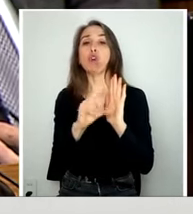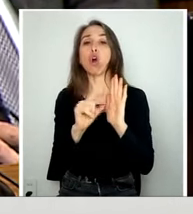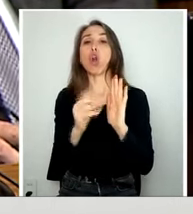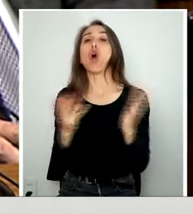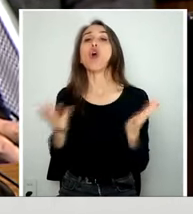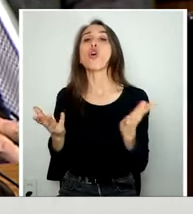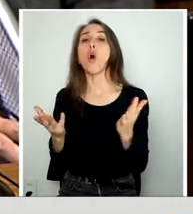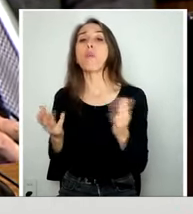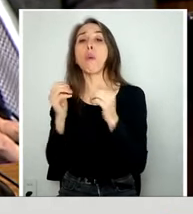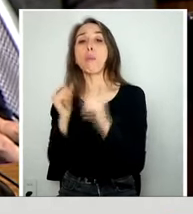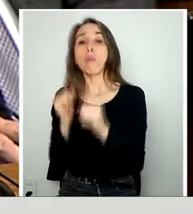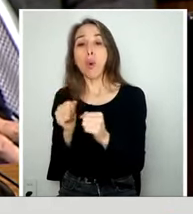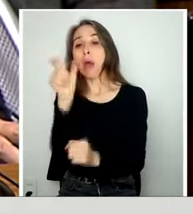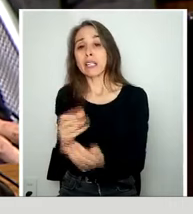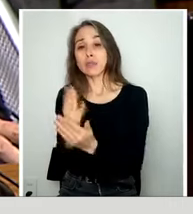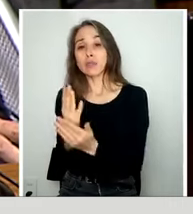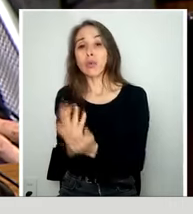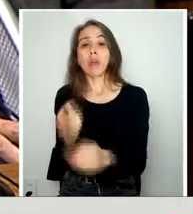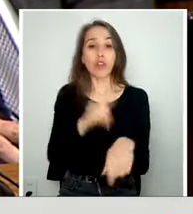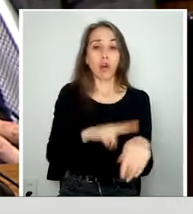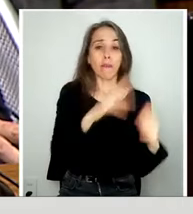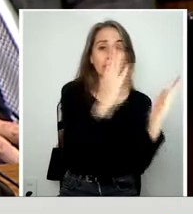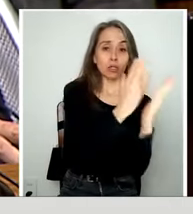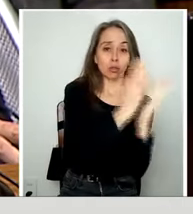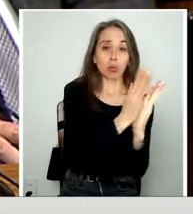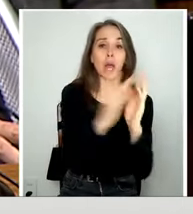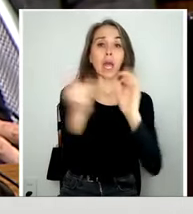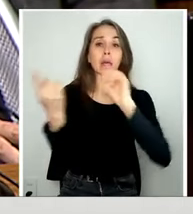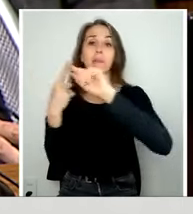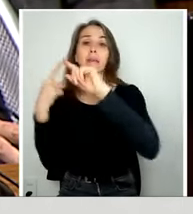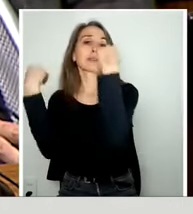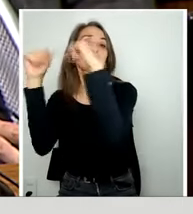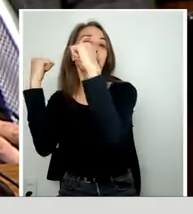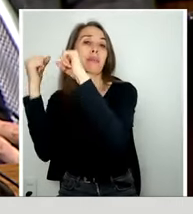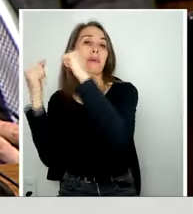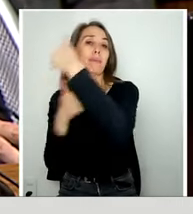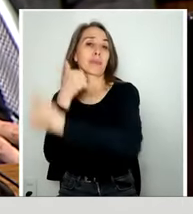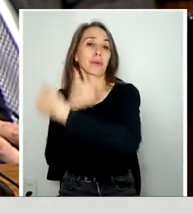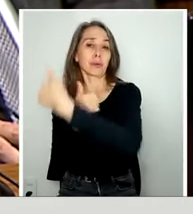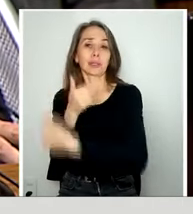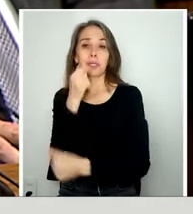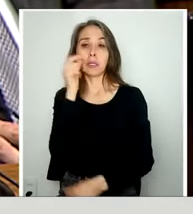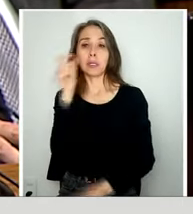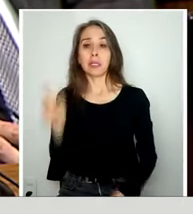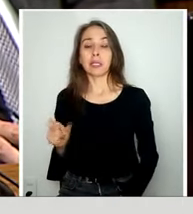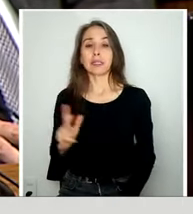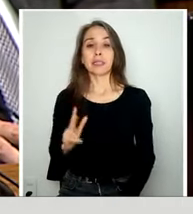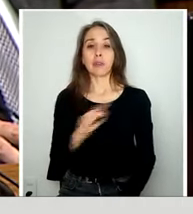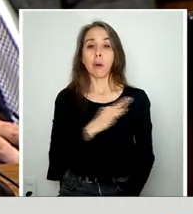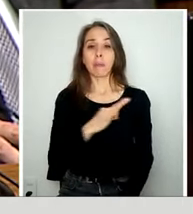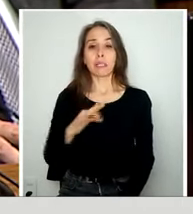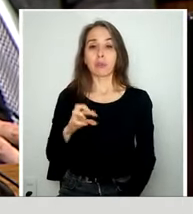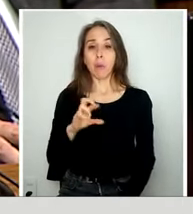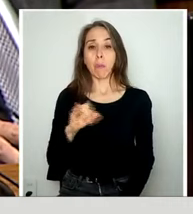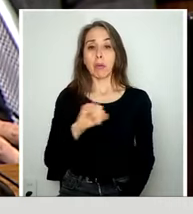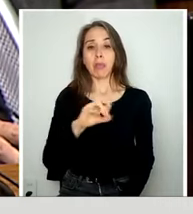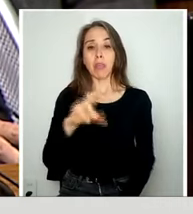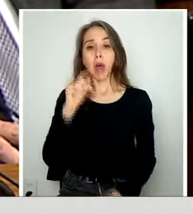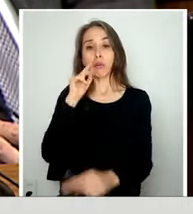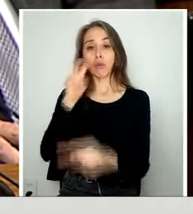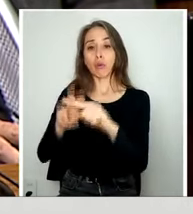esta instancia presidenta Aprovechando que está el señor ministro Don Jaime Pizarro aquí en saludamos con mucho gusto